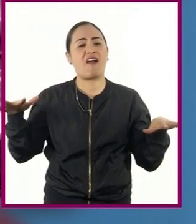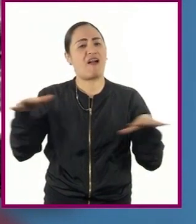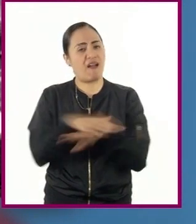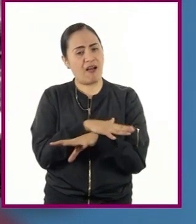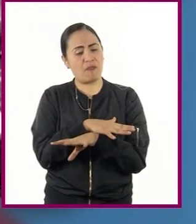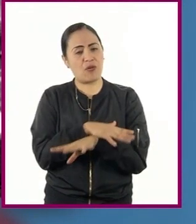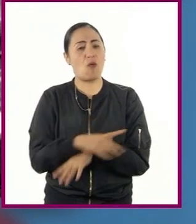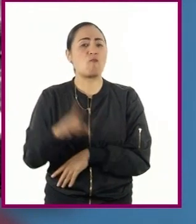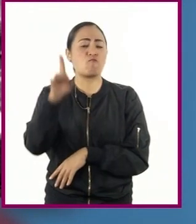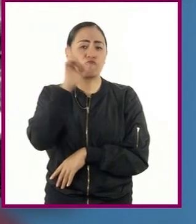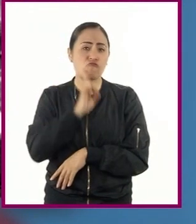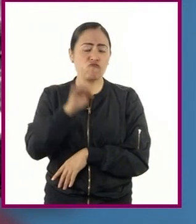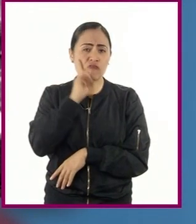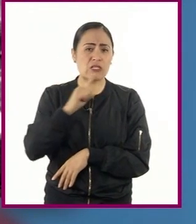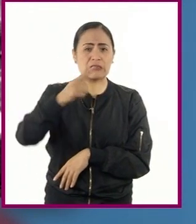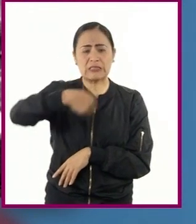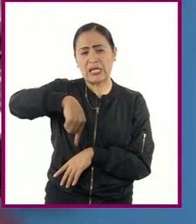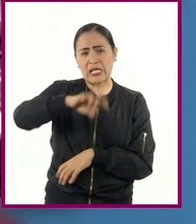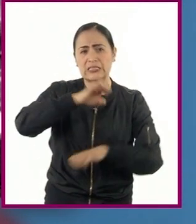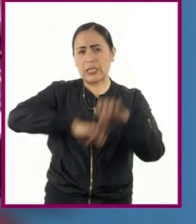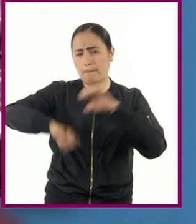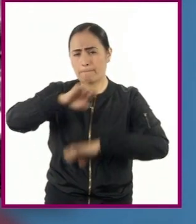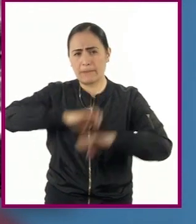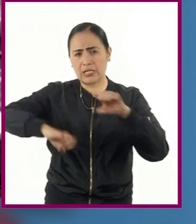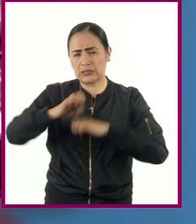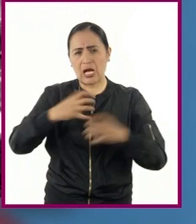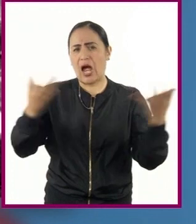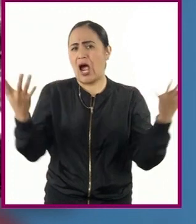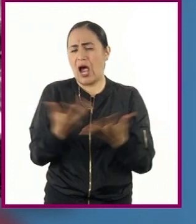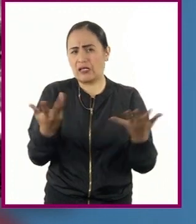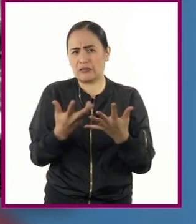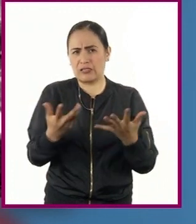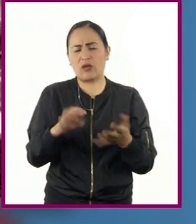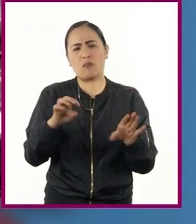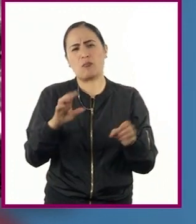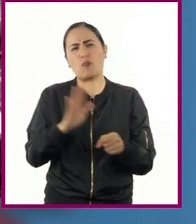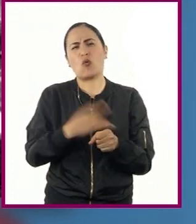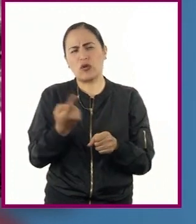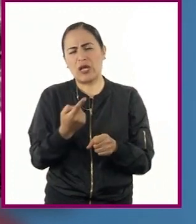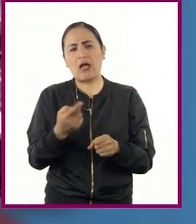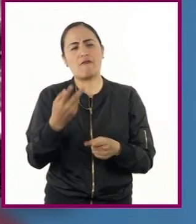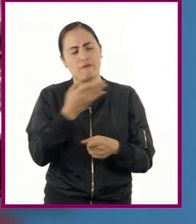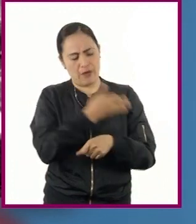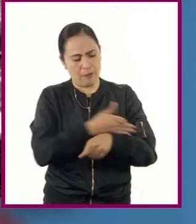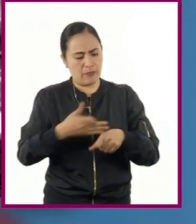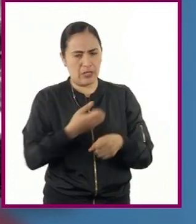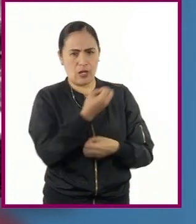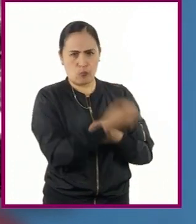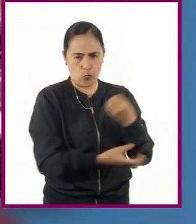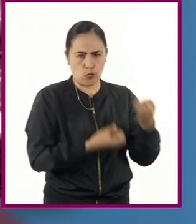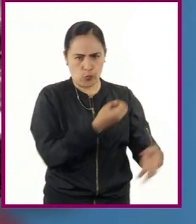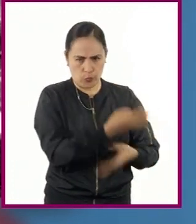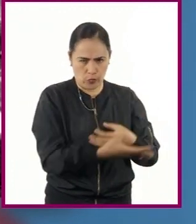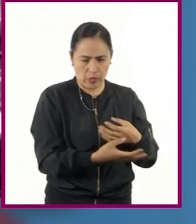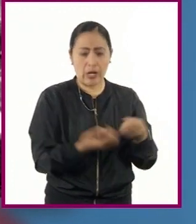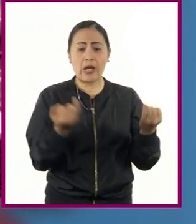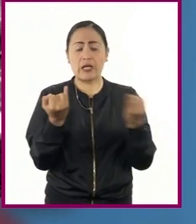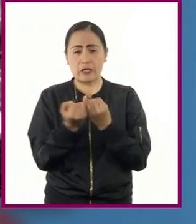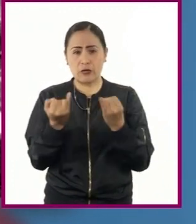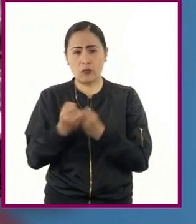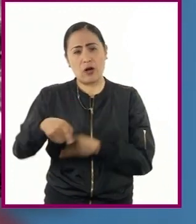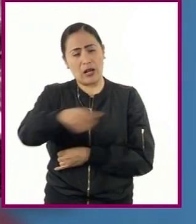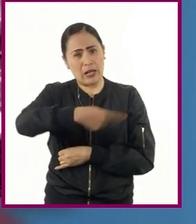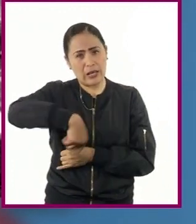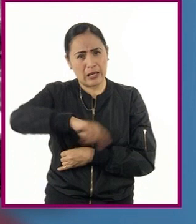incorporaron a las tareas productivas, no solamente para poder mantener a sus familias, sino que fueron responsables de producir